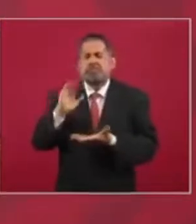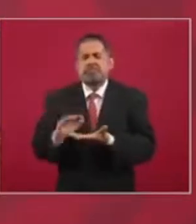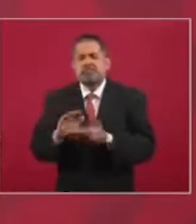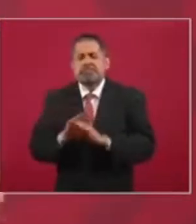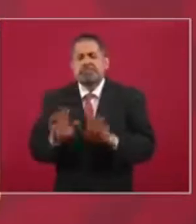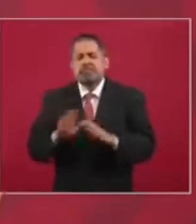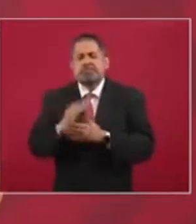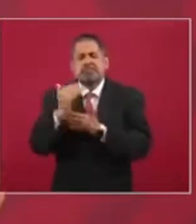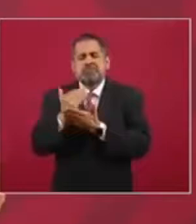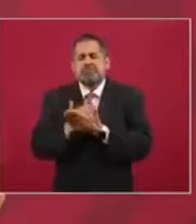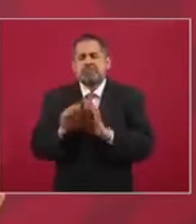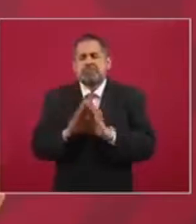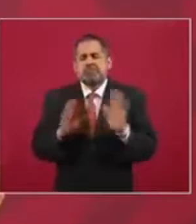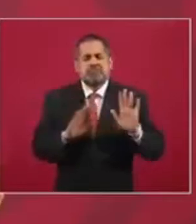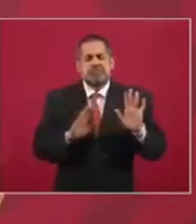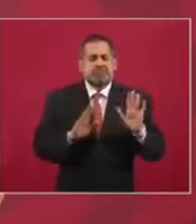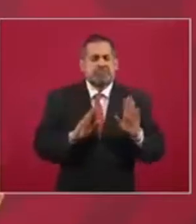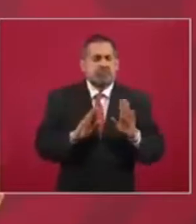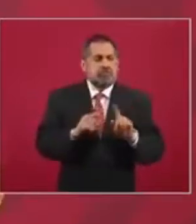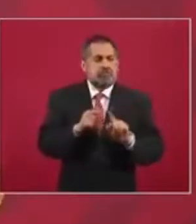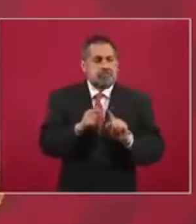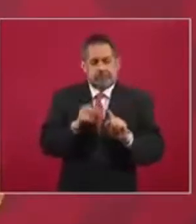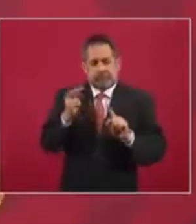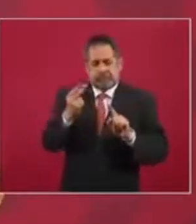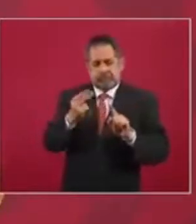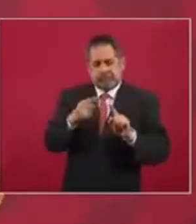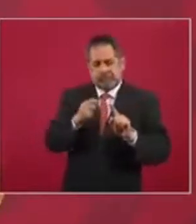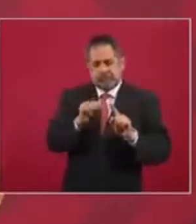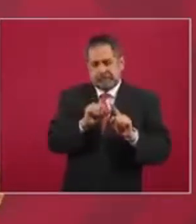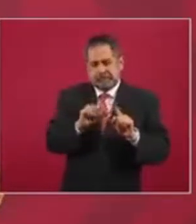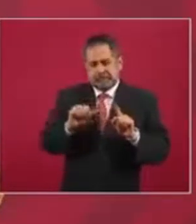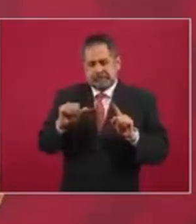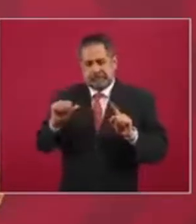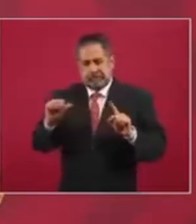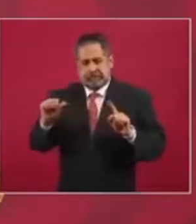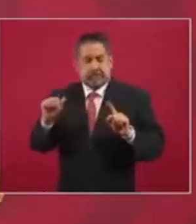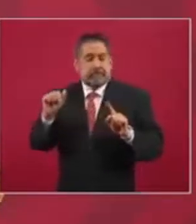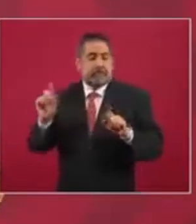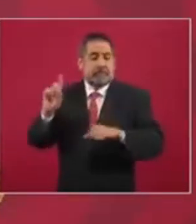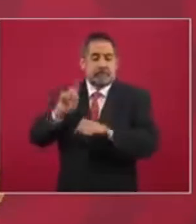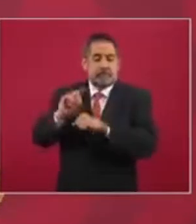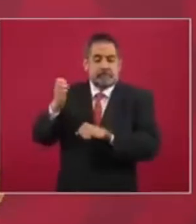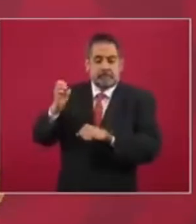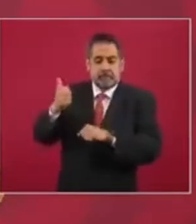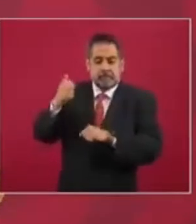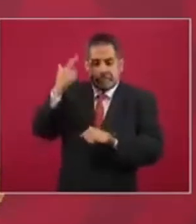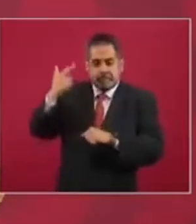ya baja hasta Reyes,